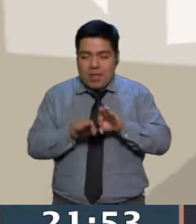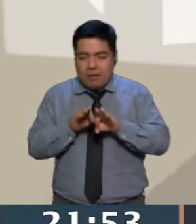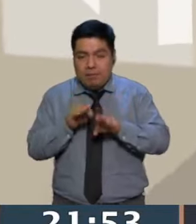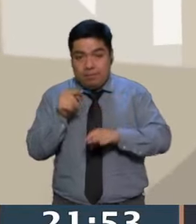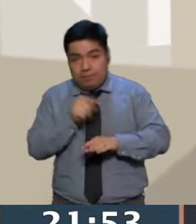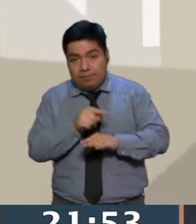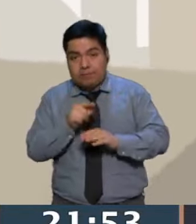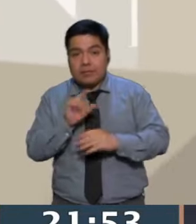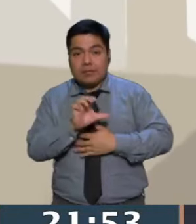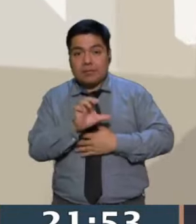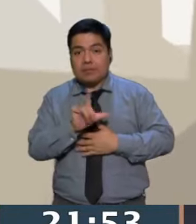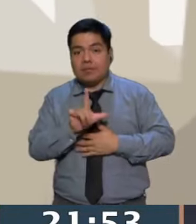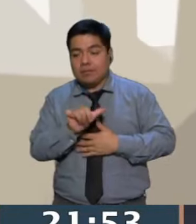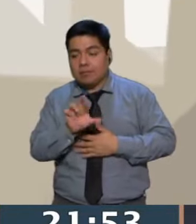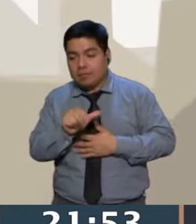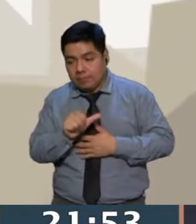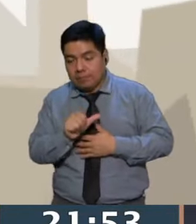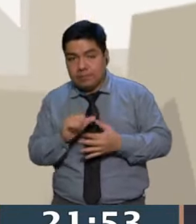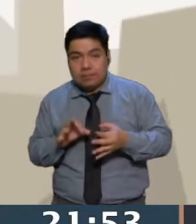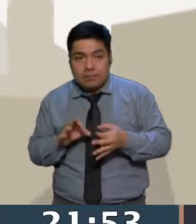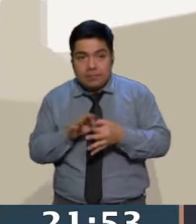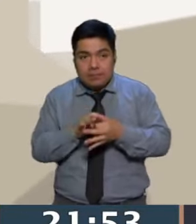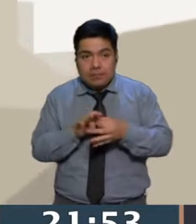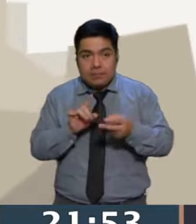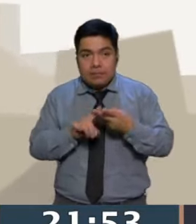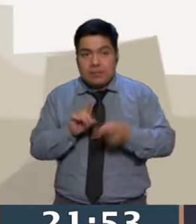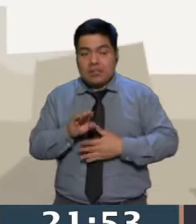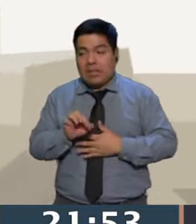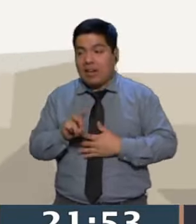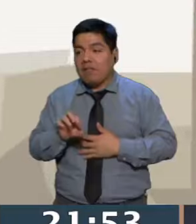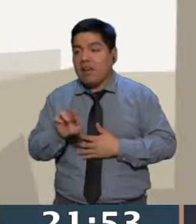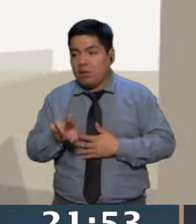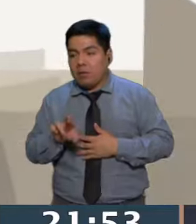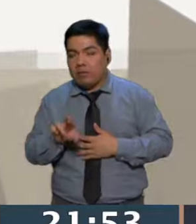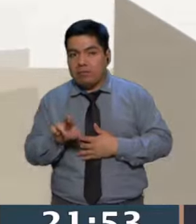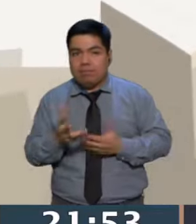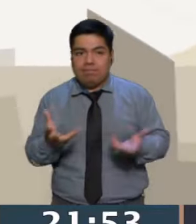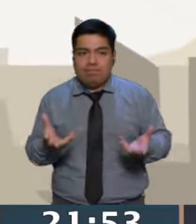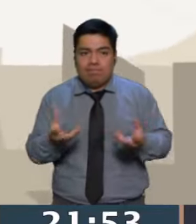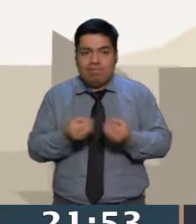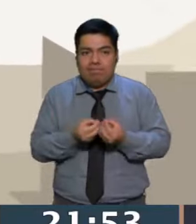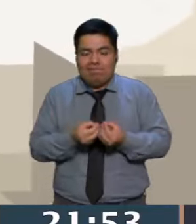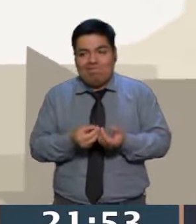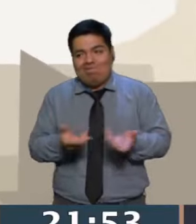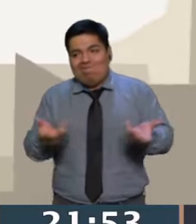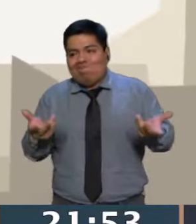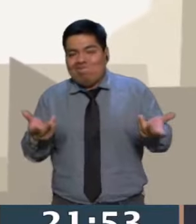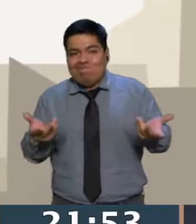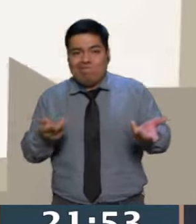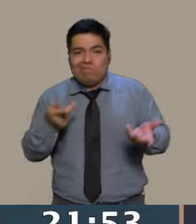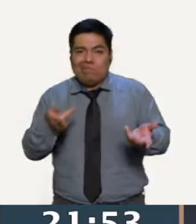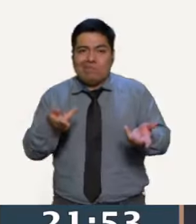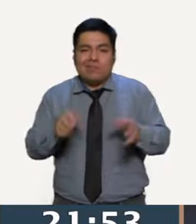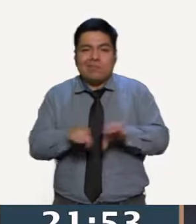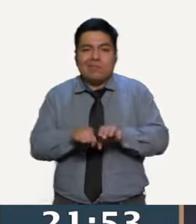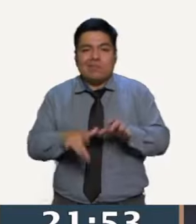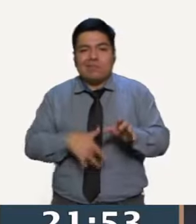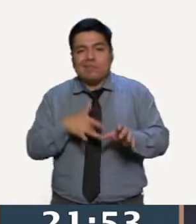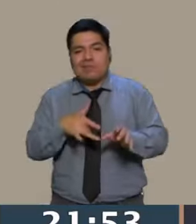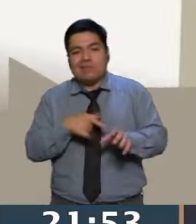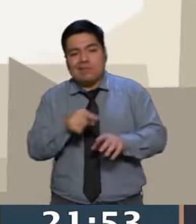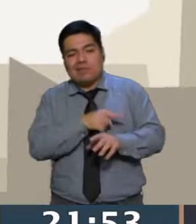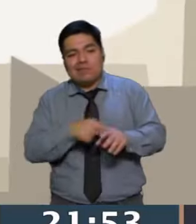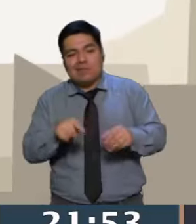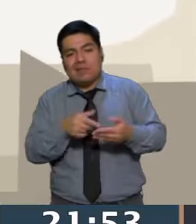o relacionar a la candidata Clara Brugada con El Salvador es pues es un discurso